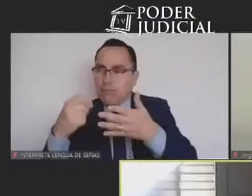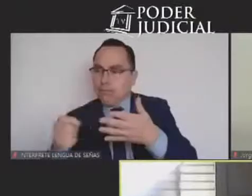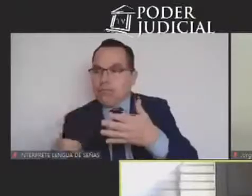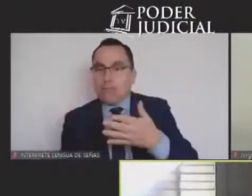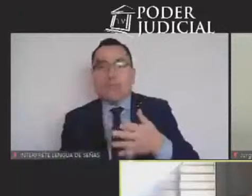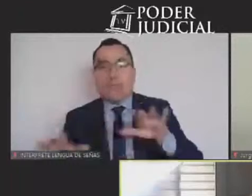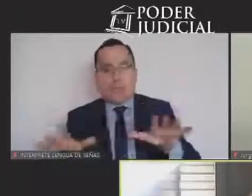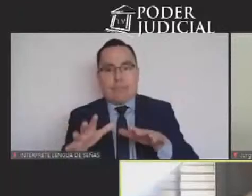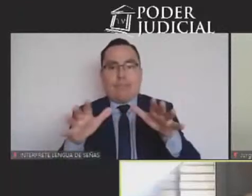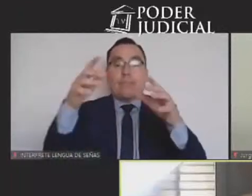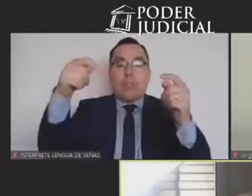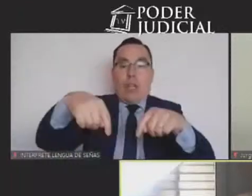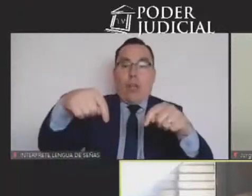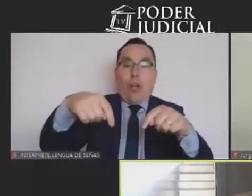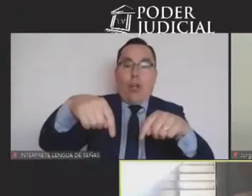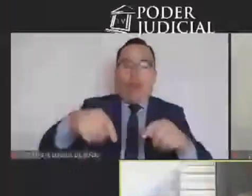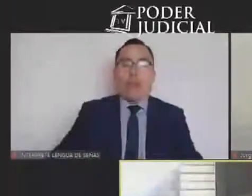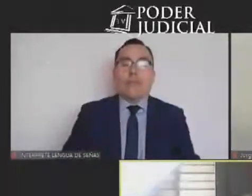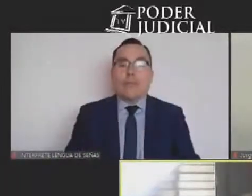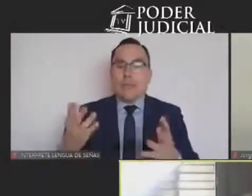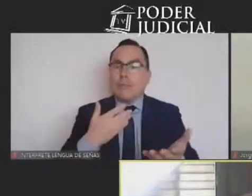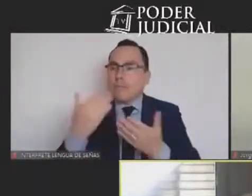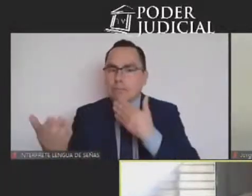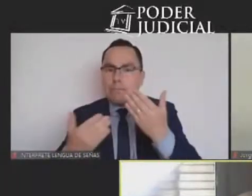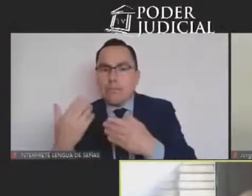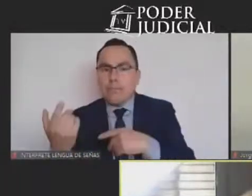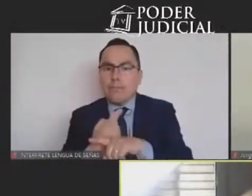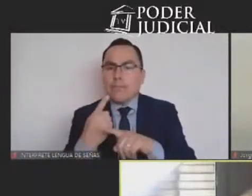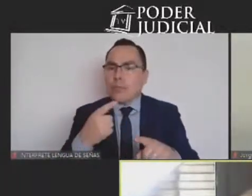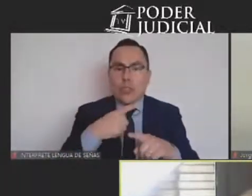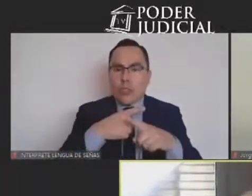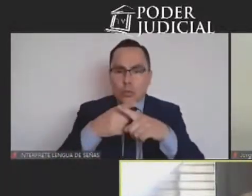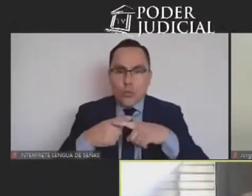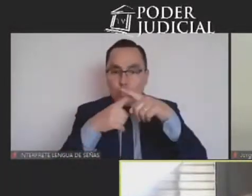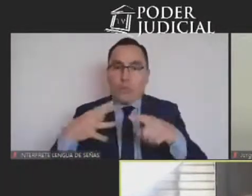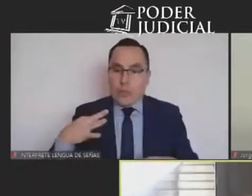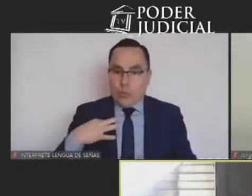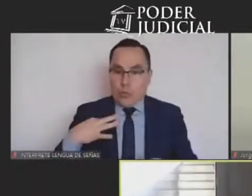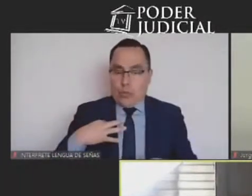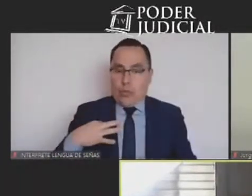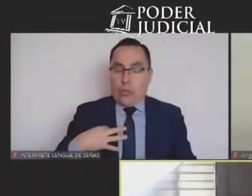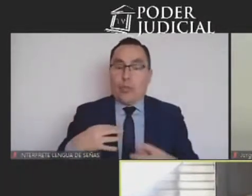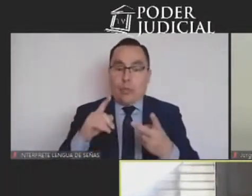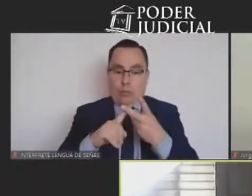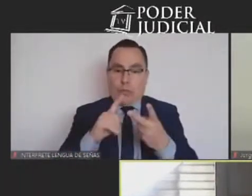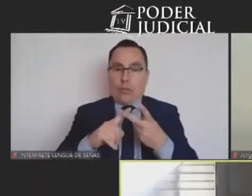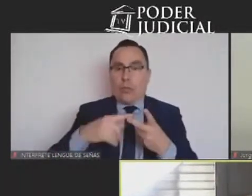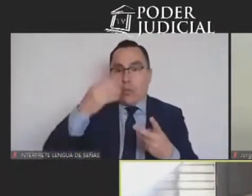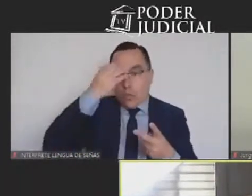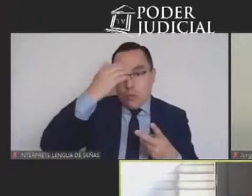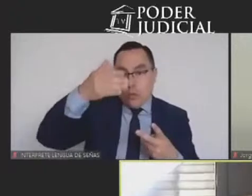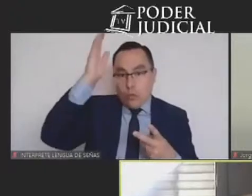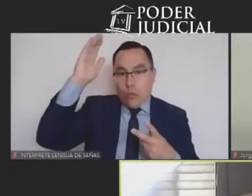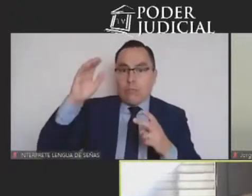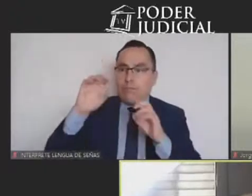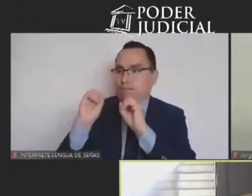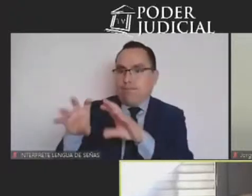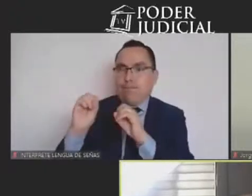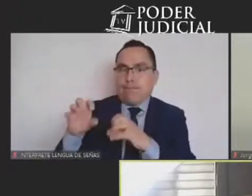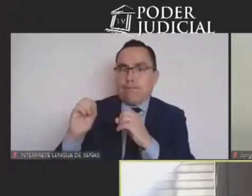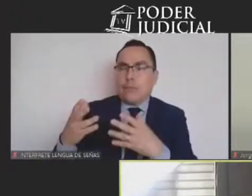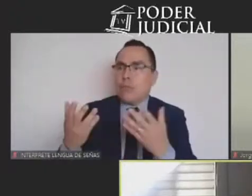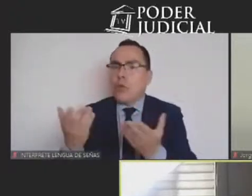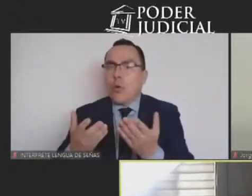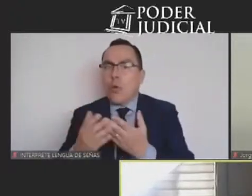encuentra dentro de la dimensión sobre participación ciudadana. La segunda, capacitación a usuarios en el uso de la